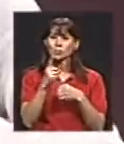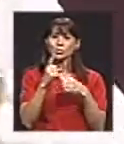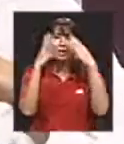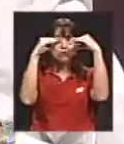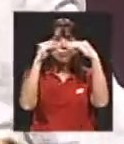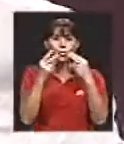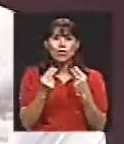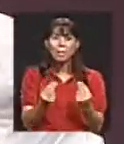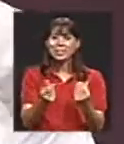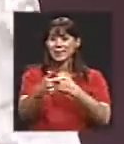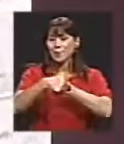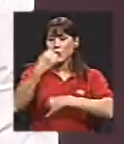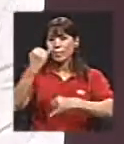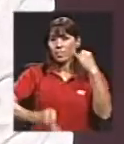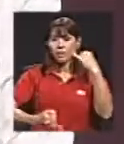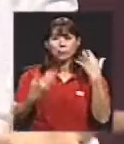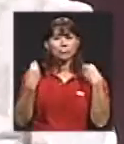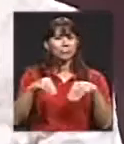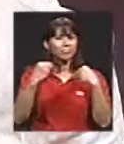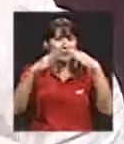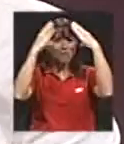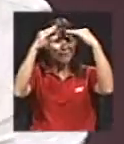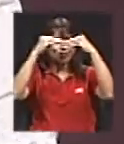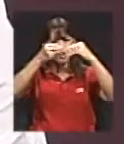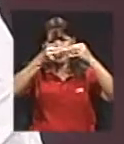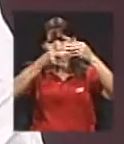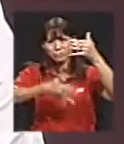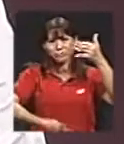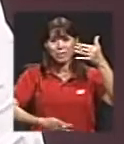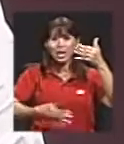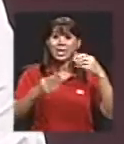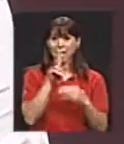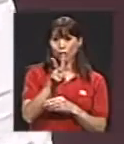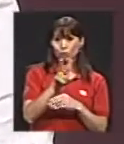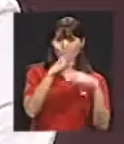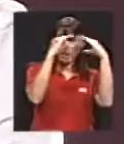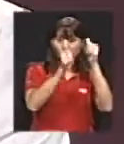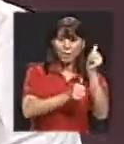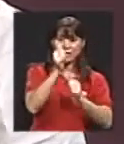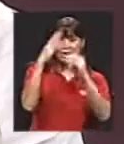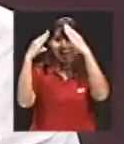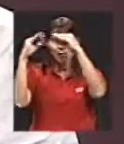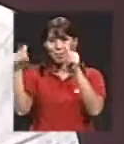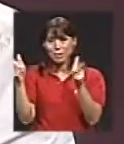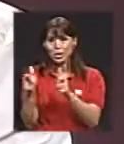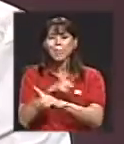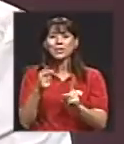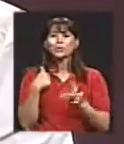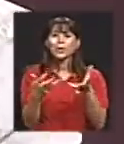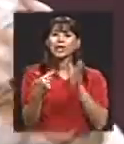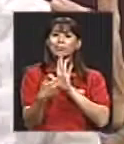es un informe enorme y hay informe de mayoría y de minoría pero si quería que se diera a conocer este tema